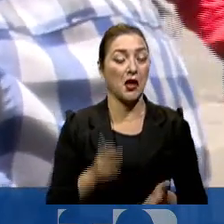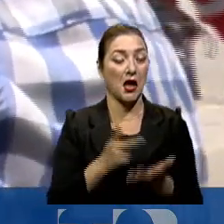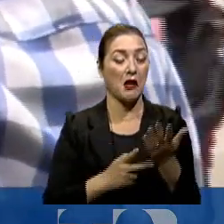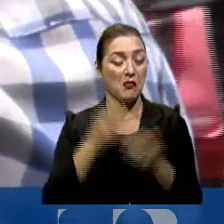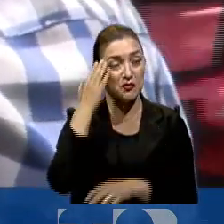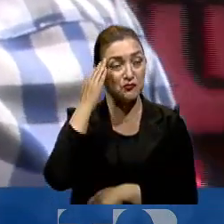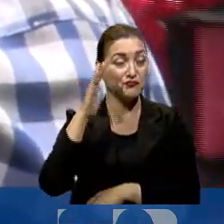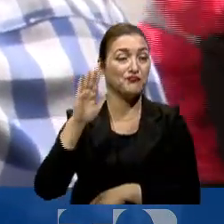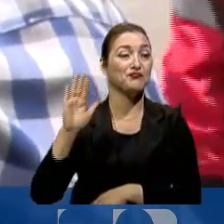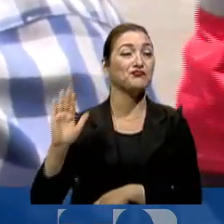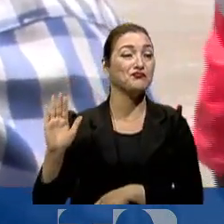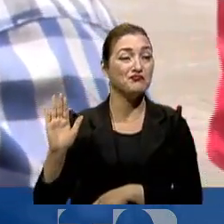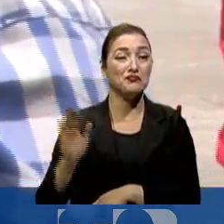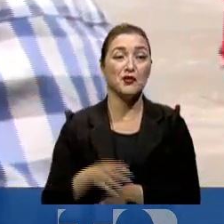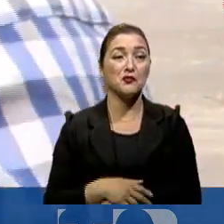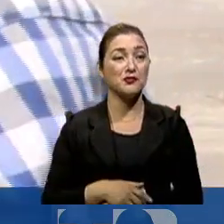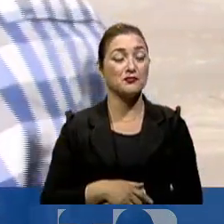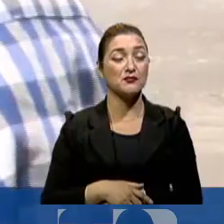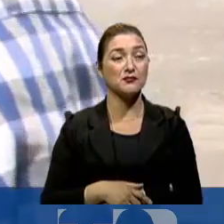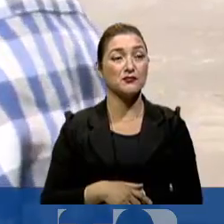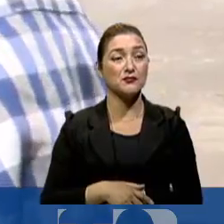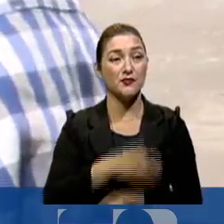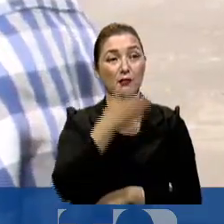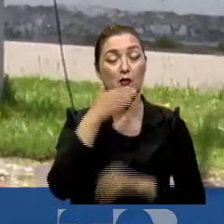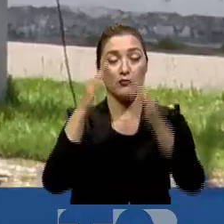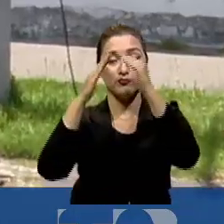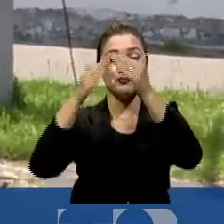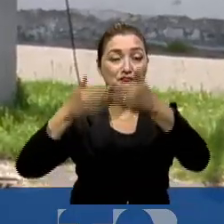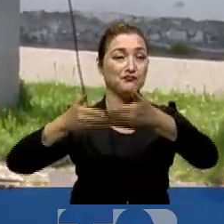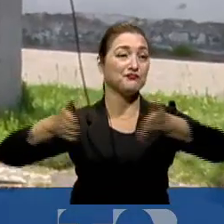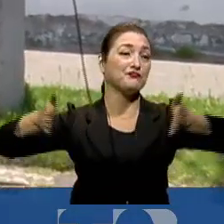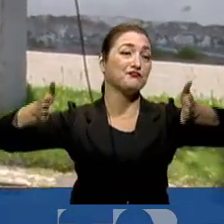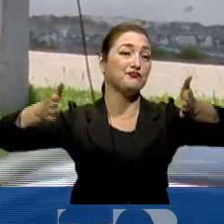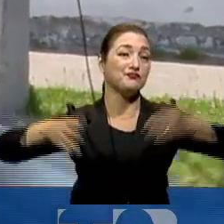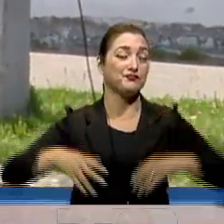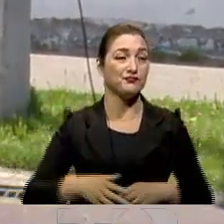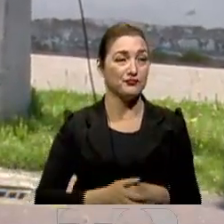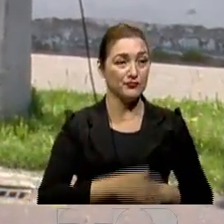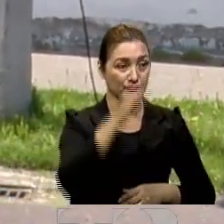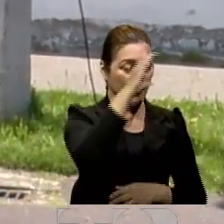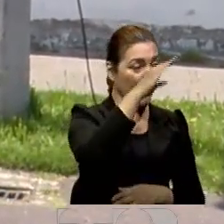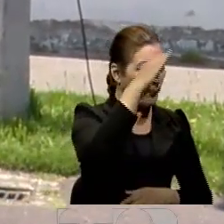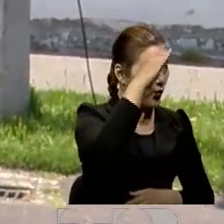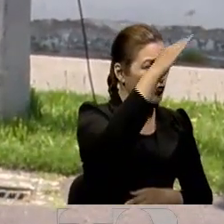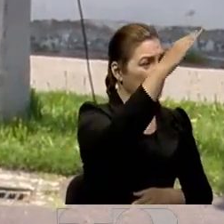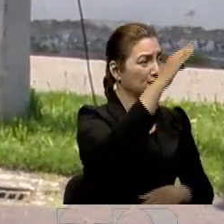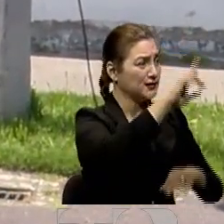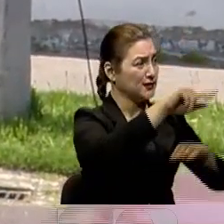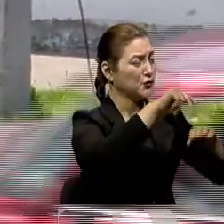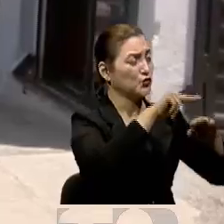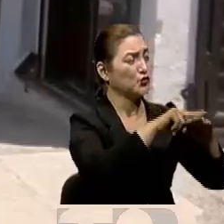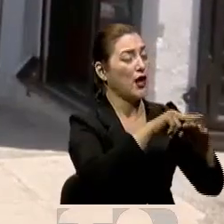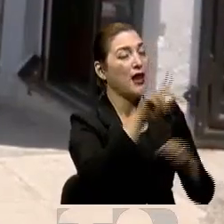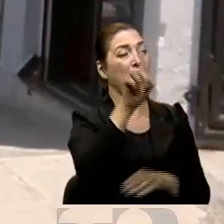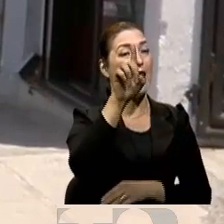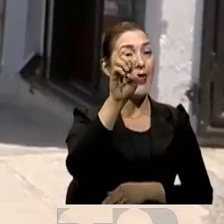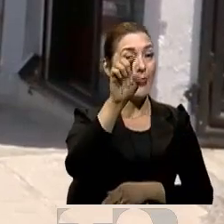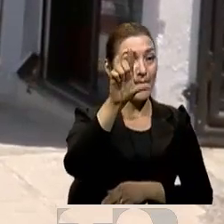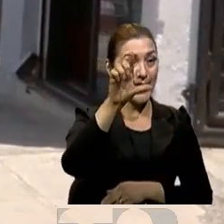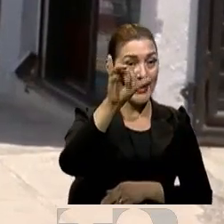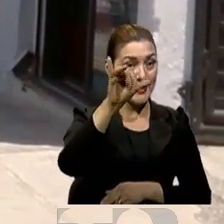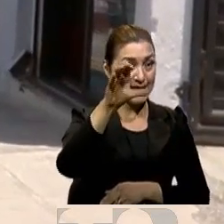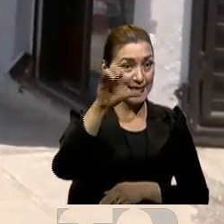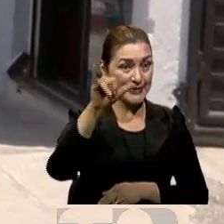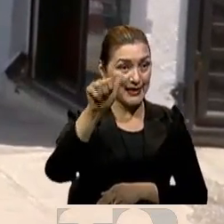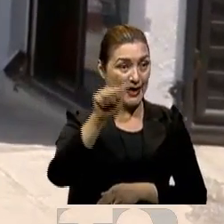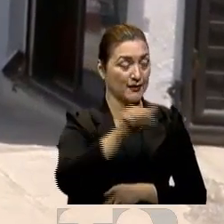pero sí le digo que eso sería bueno rehabilitarlo. Buscamos la versión de la Policía Nacional del Distrito La Delicia, a quienes pertenece